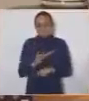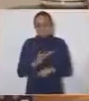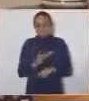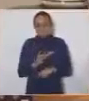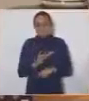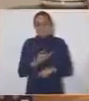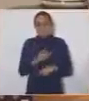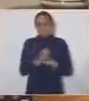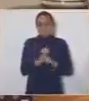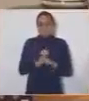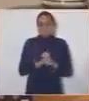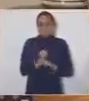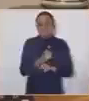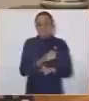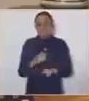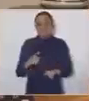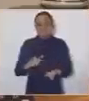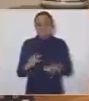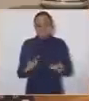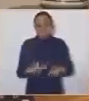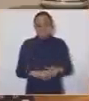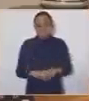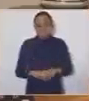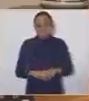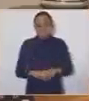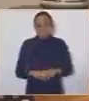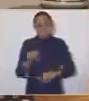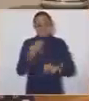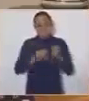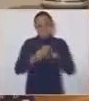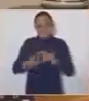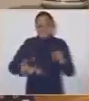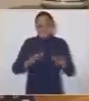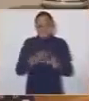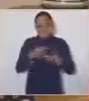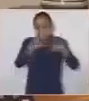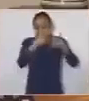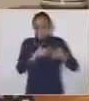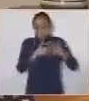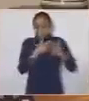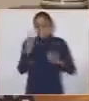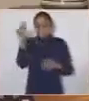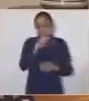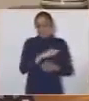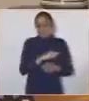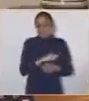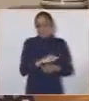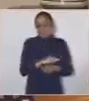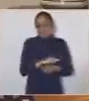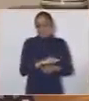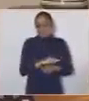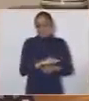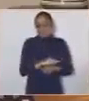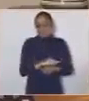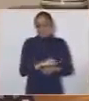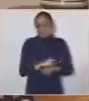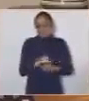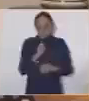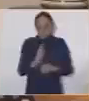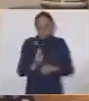una investigación, sí, claro que sí. Todo lo que expedía esas empresas eran